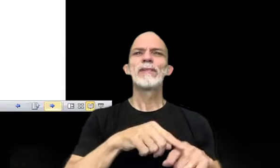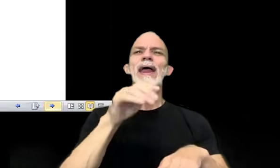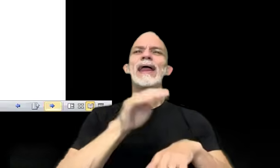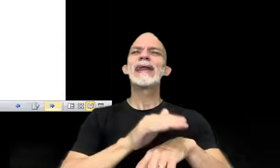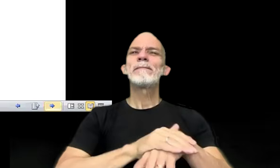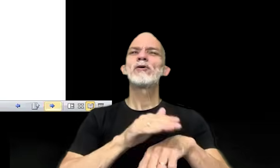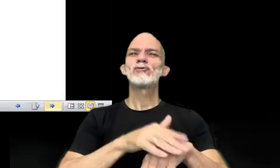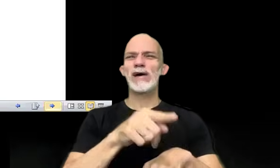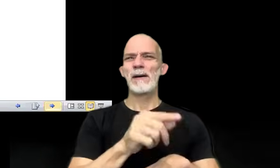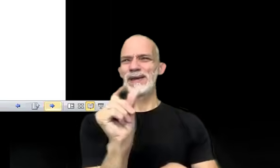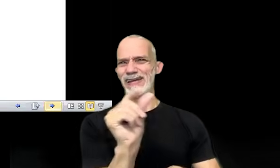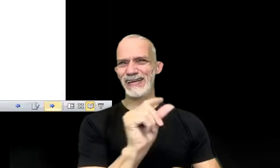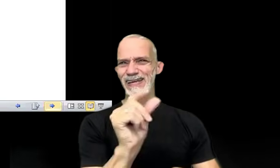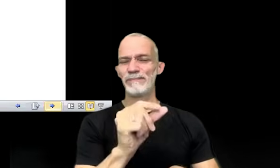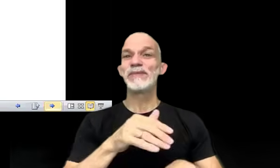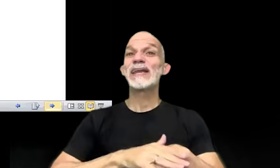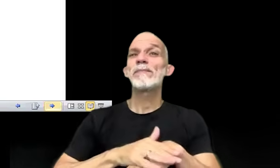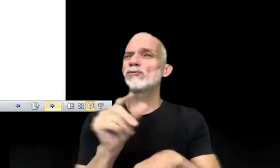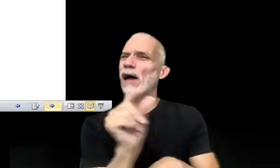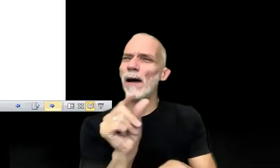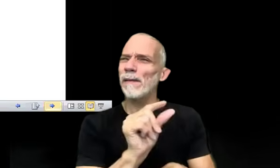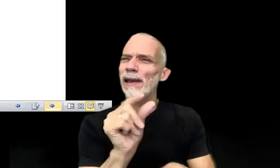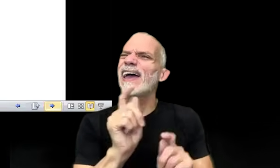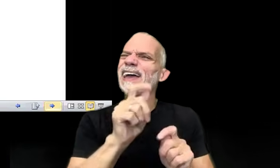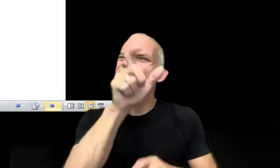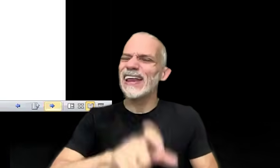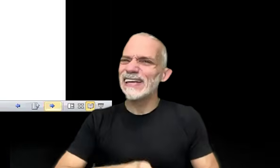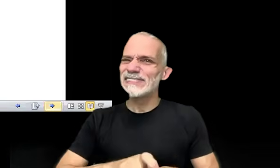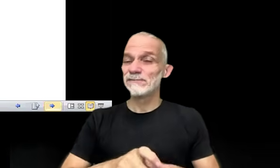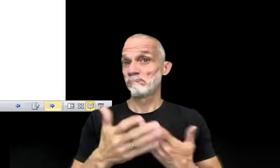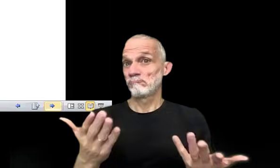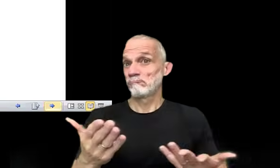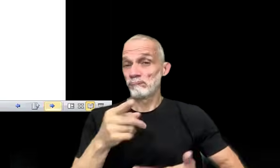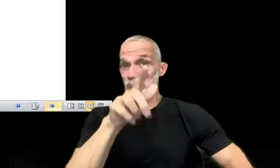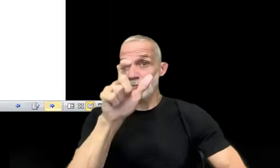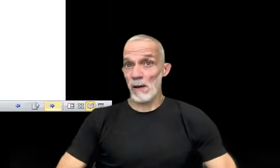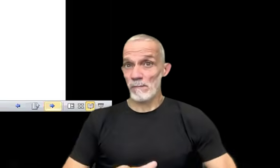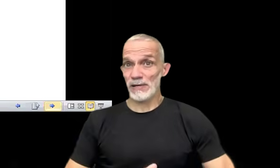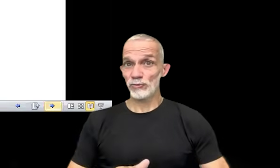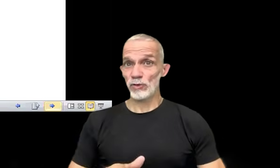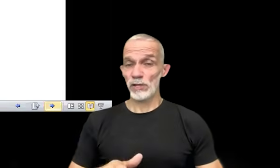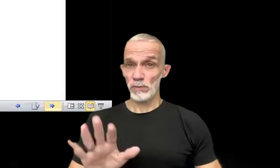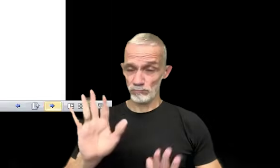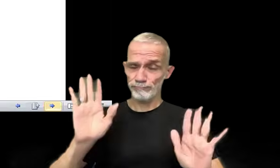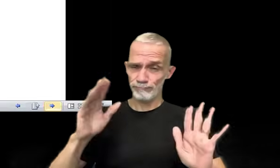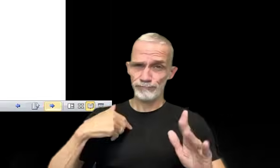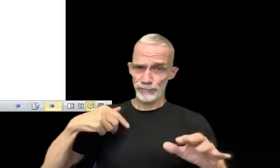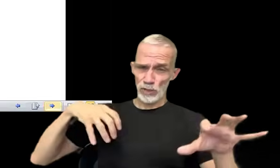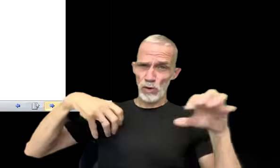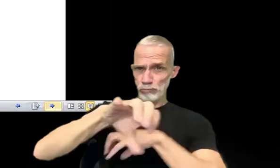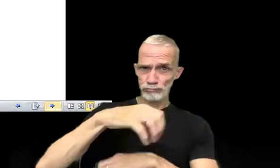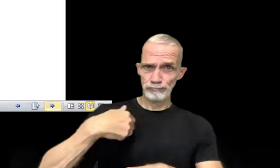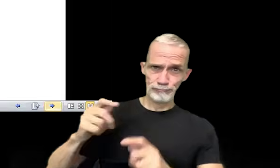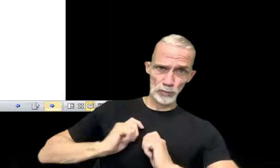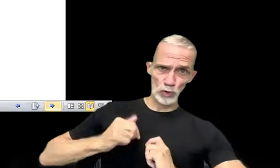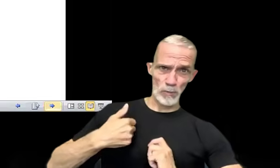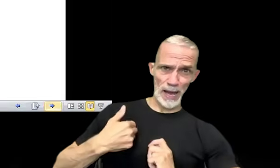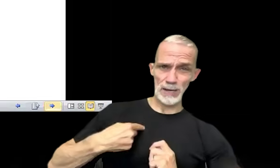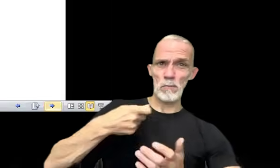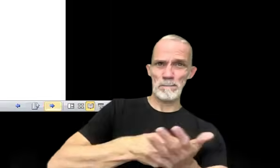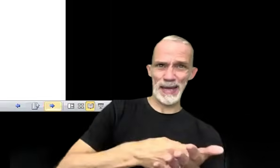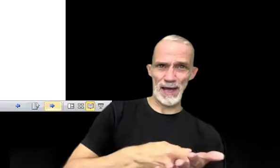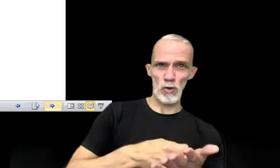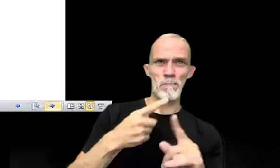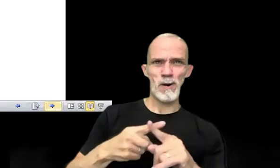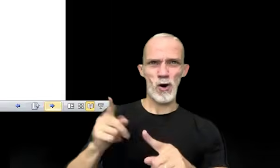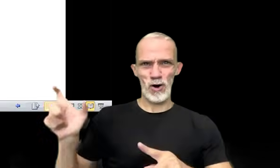un responsable sustituto. Cuando hablamos de responsable sustituto, hablamos de aquel que se pone en los zapatos del contribuyente,